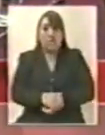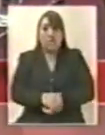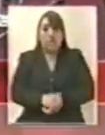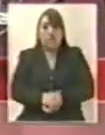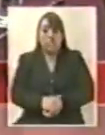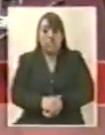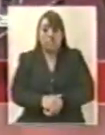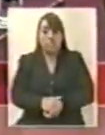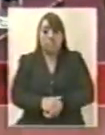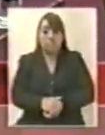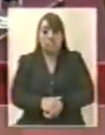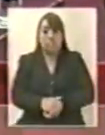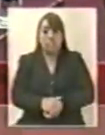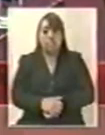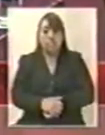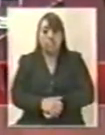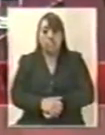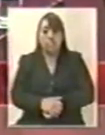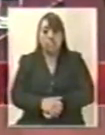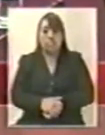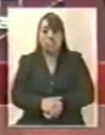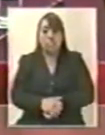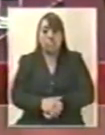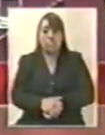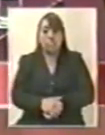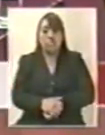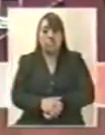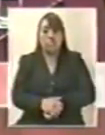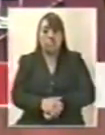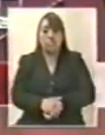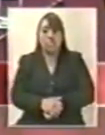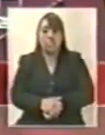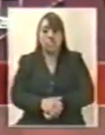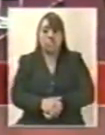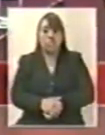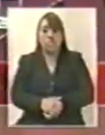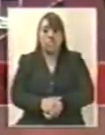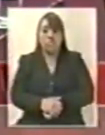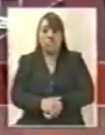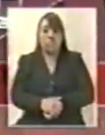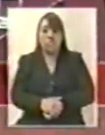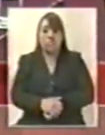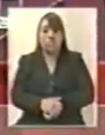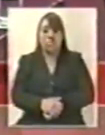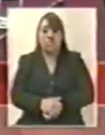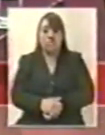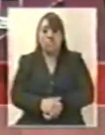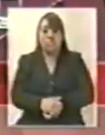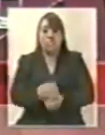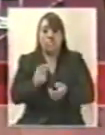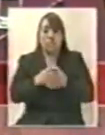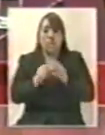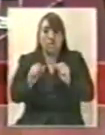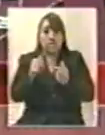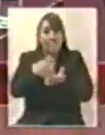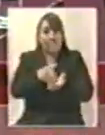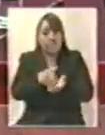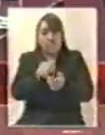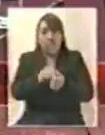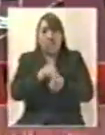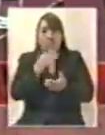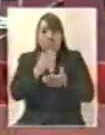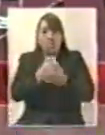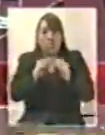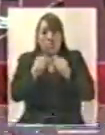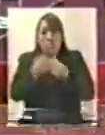deben directamente al elector. Y no falta razón, de una manera no falta razón en esa relación, debilitando la posibilidad